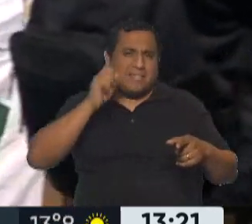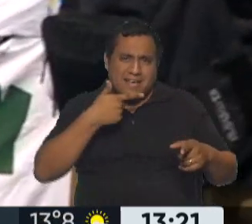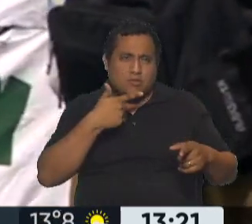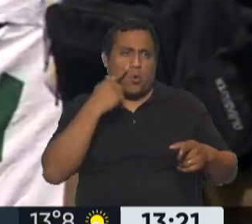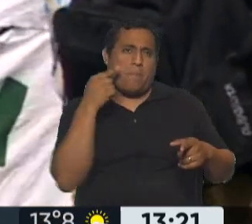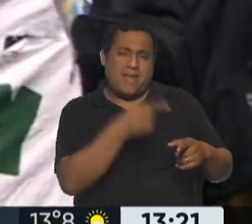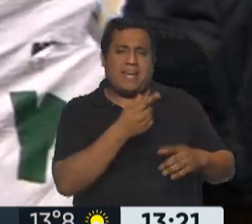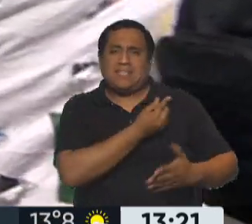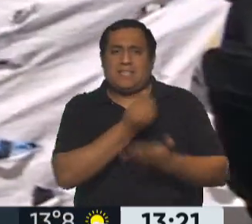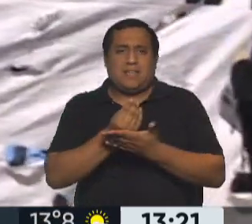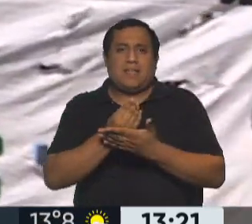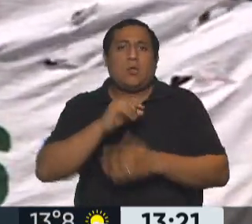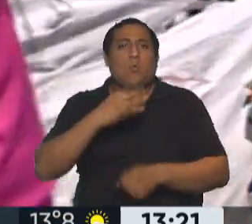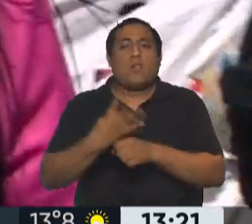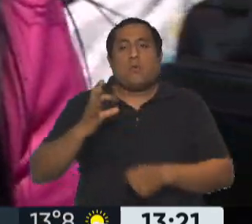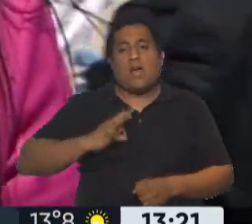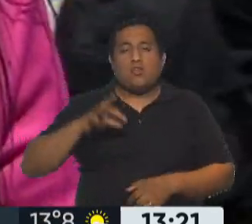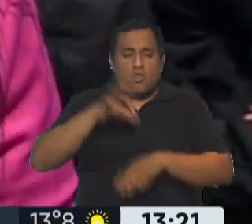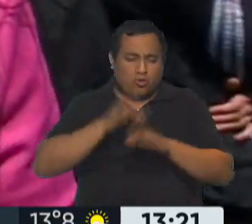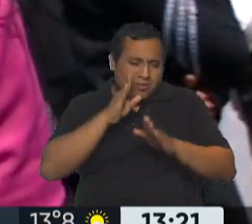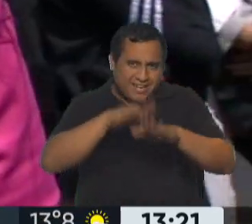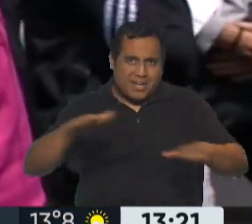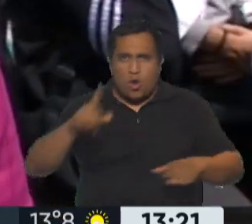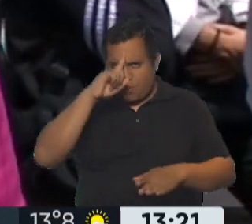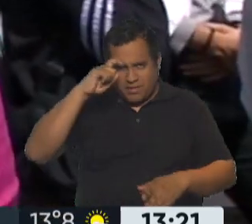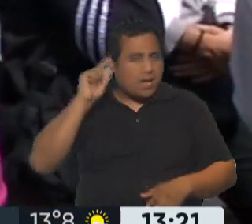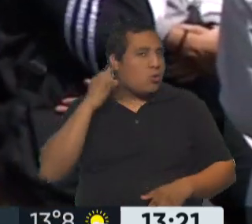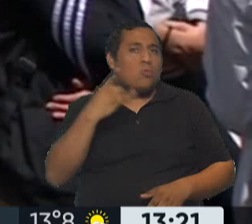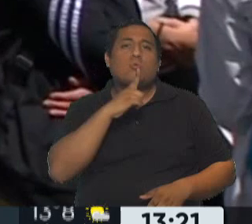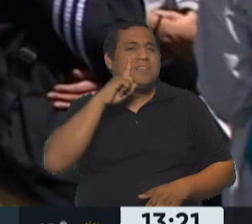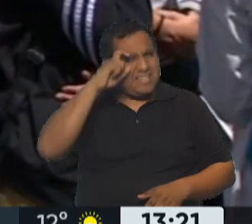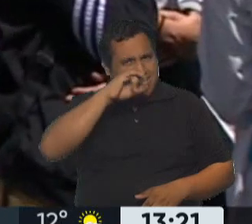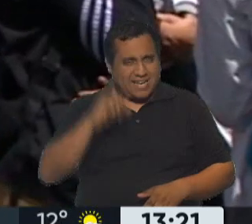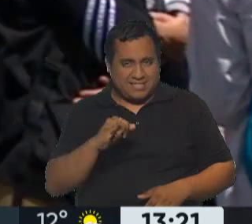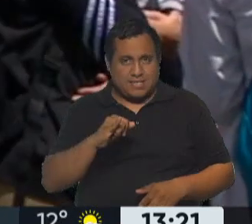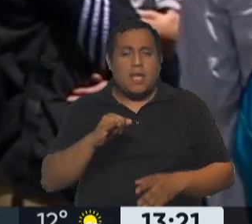es residente del cuarto año de pediatría del Hospital Gutiérrez, y el reclamo que